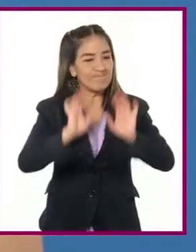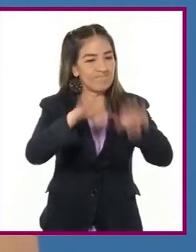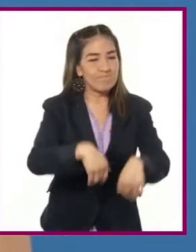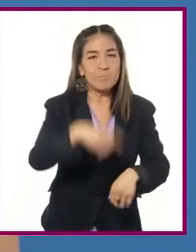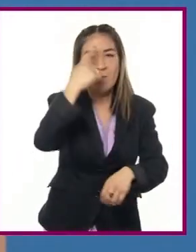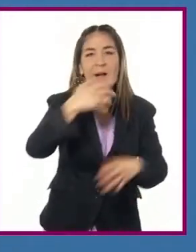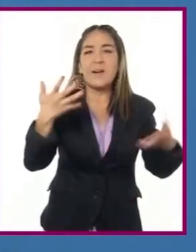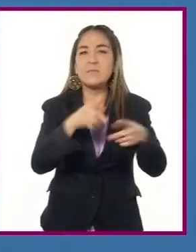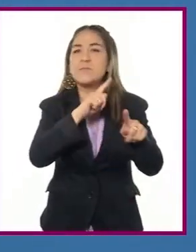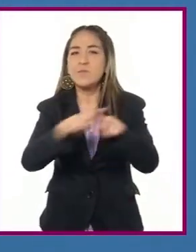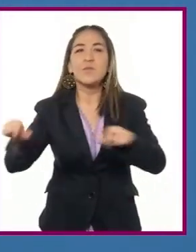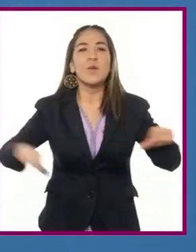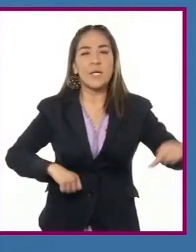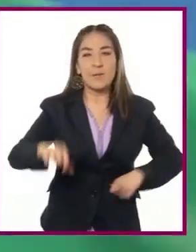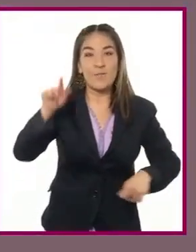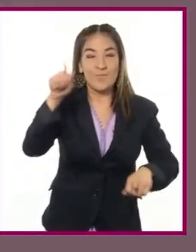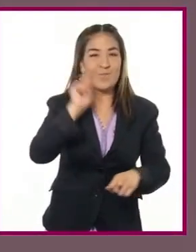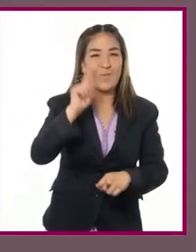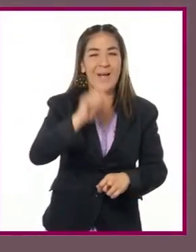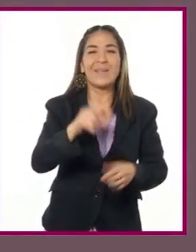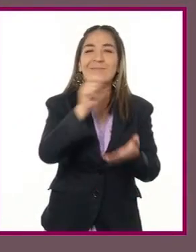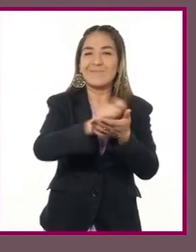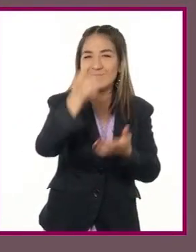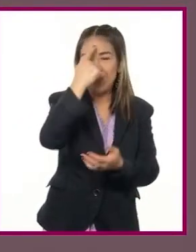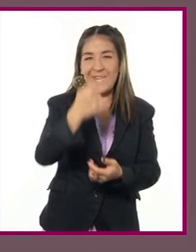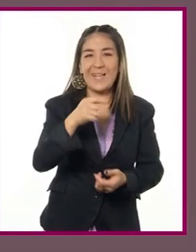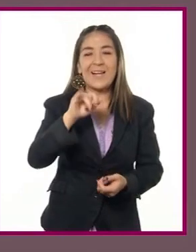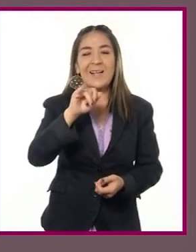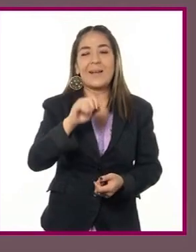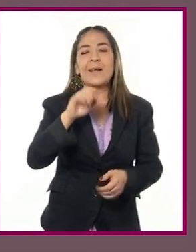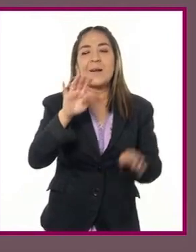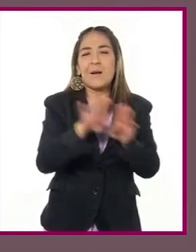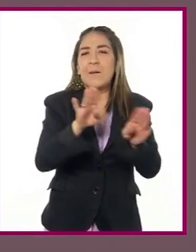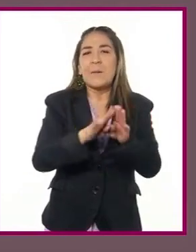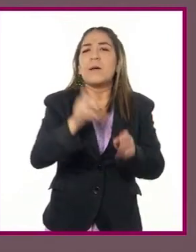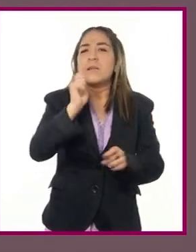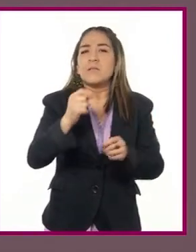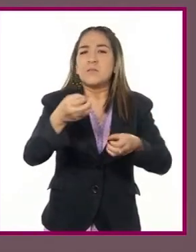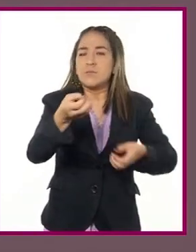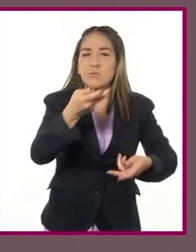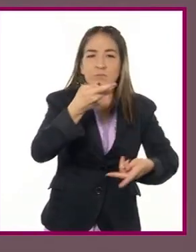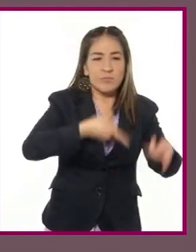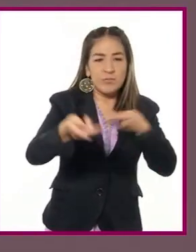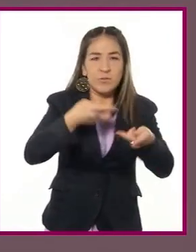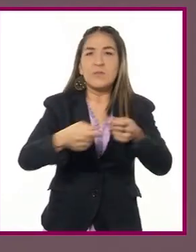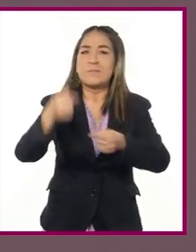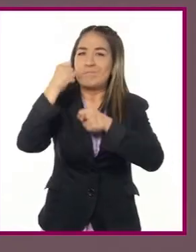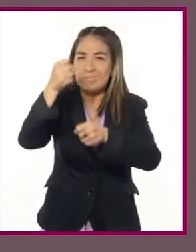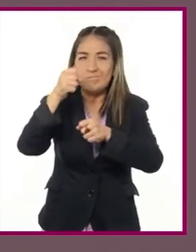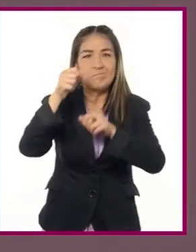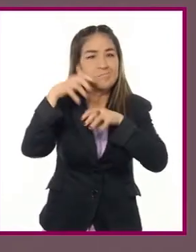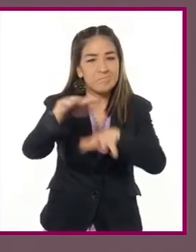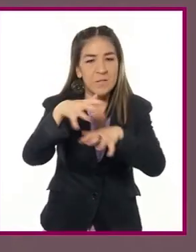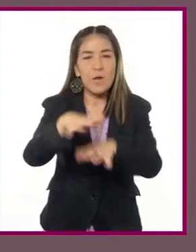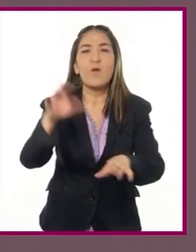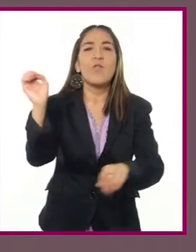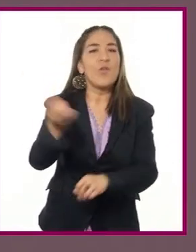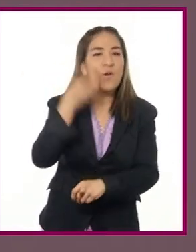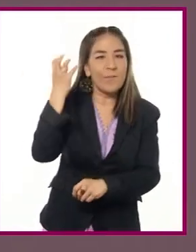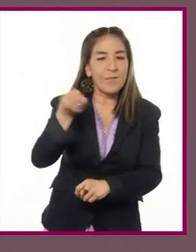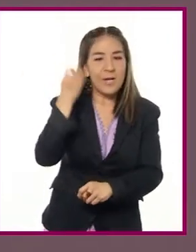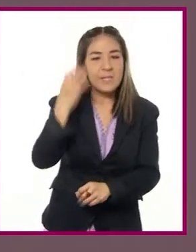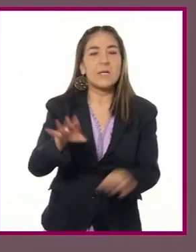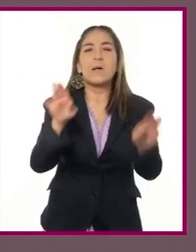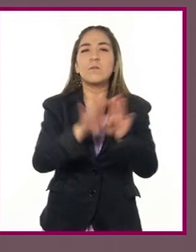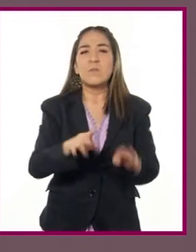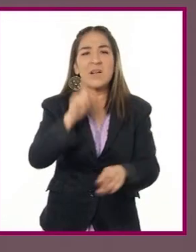acuerdo con la historiadora Enriqueta Tuñón, las mujeres del Frente organizaron mítines, manifestaciones, conferencias,